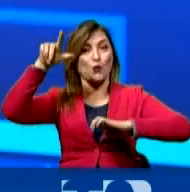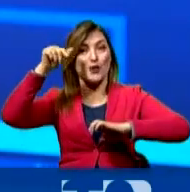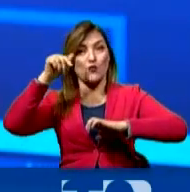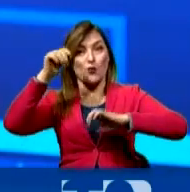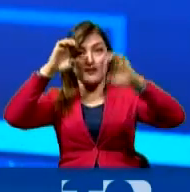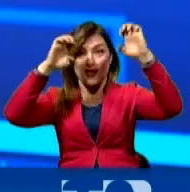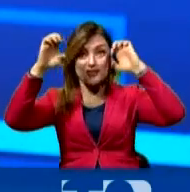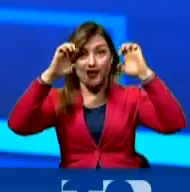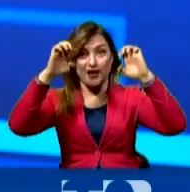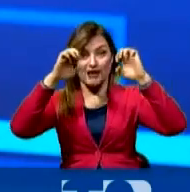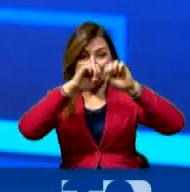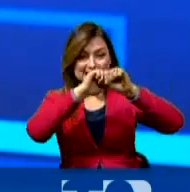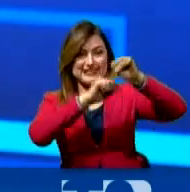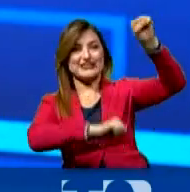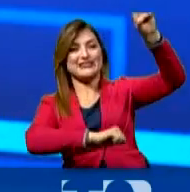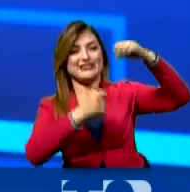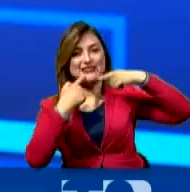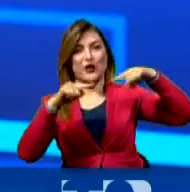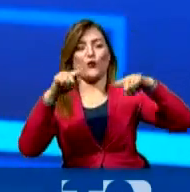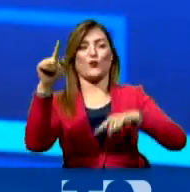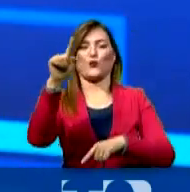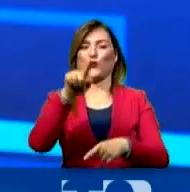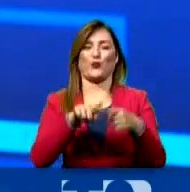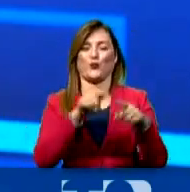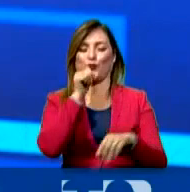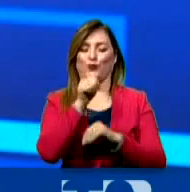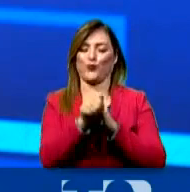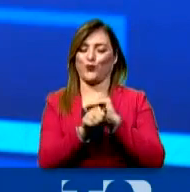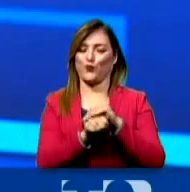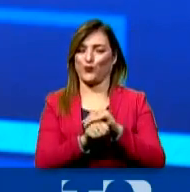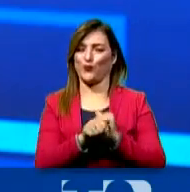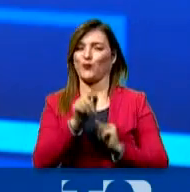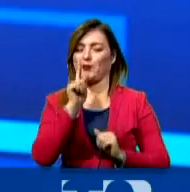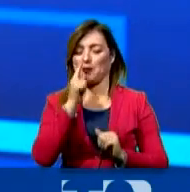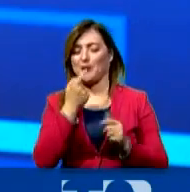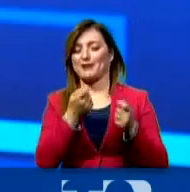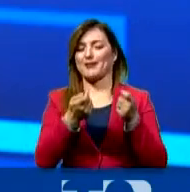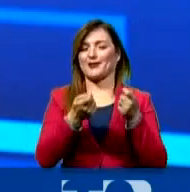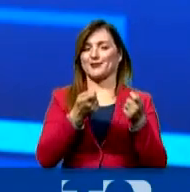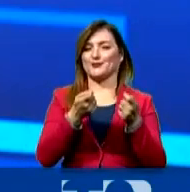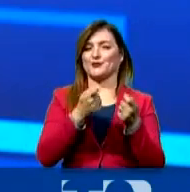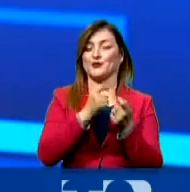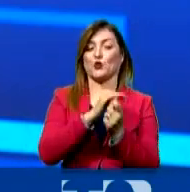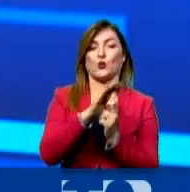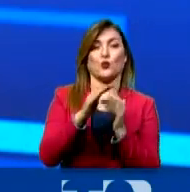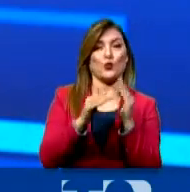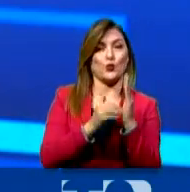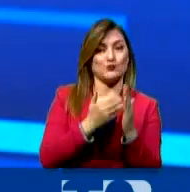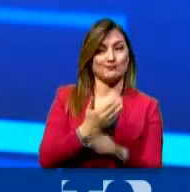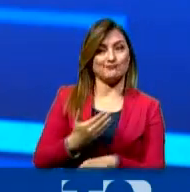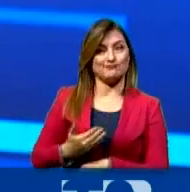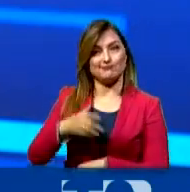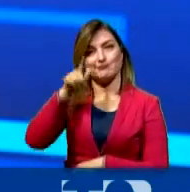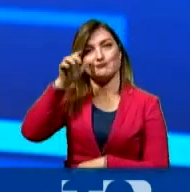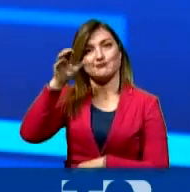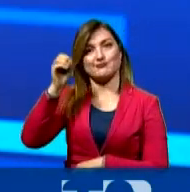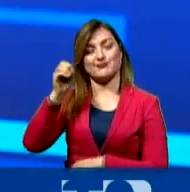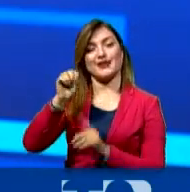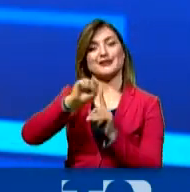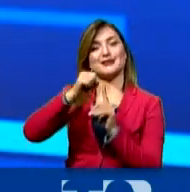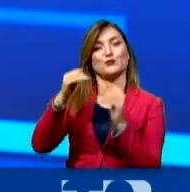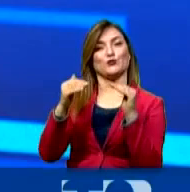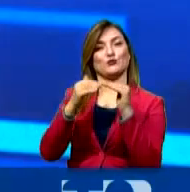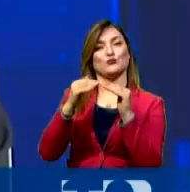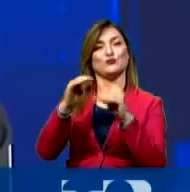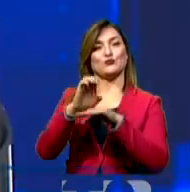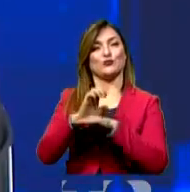gobierno tiene prevista para contrarrestar estas conspiraciones, no contra el presidente Lasso, sino contra el sistema democrático del